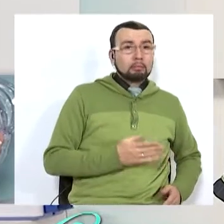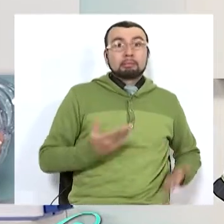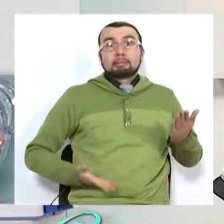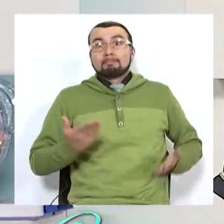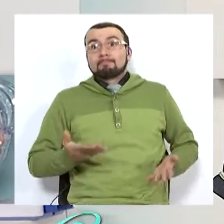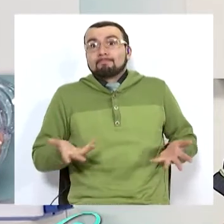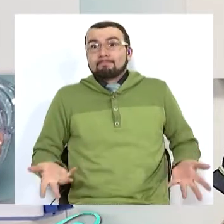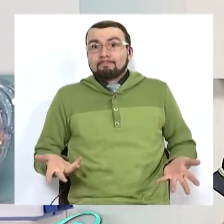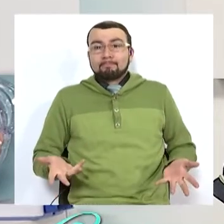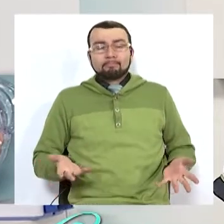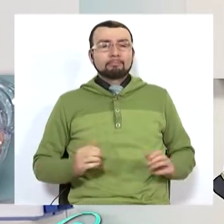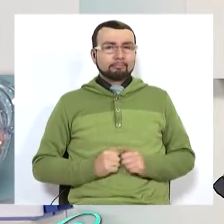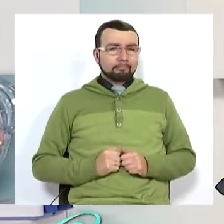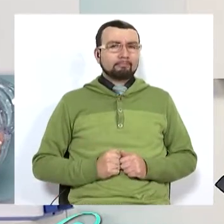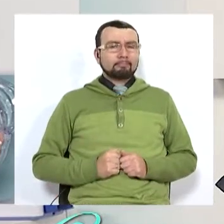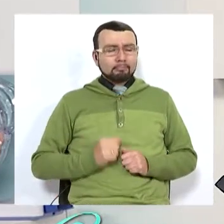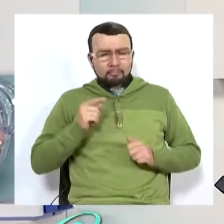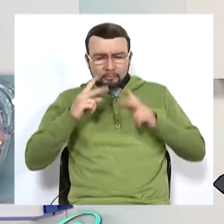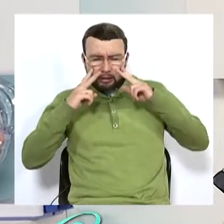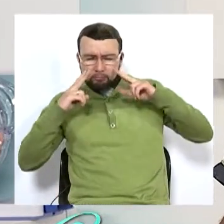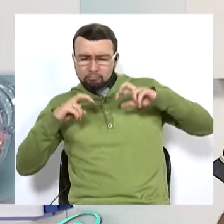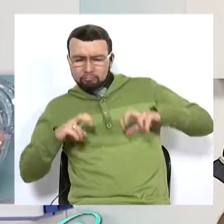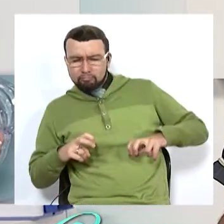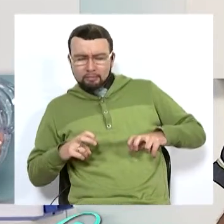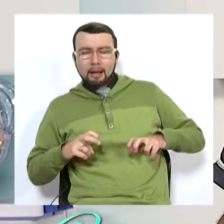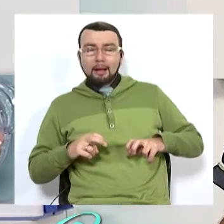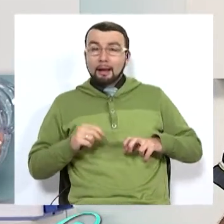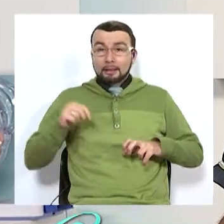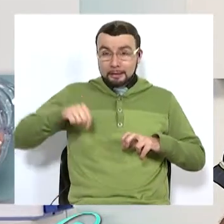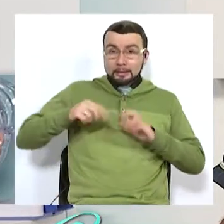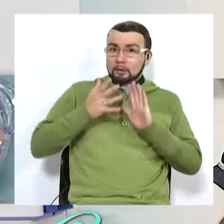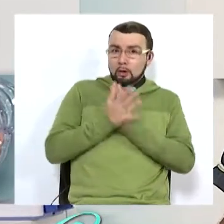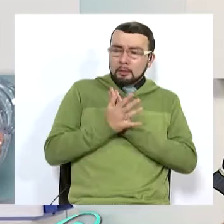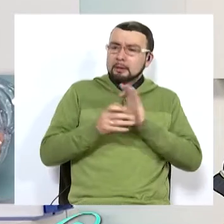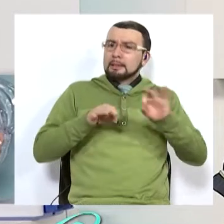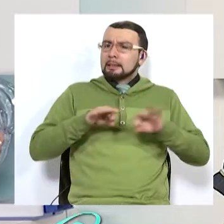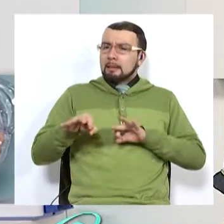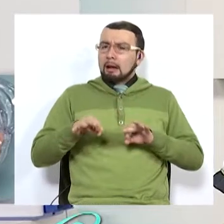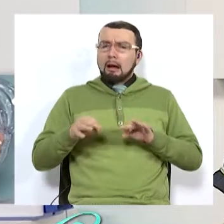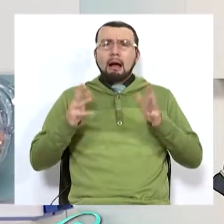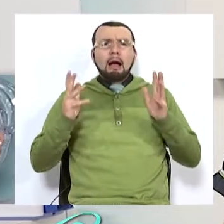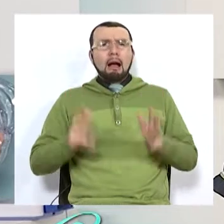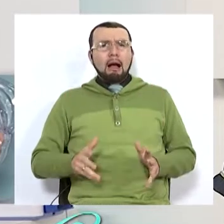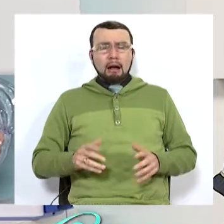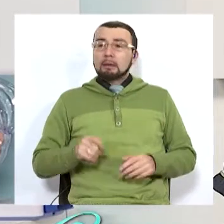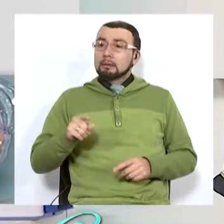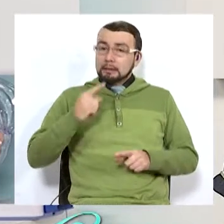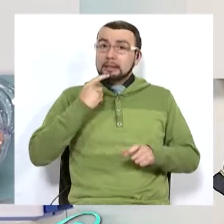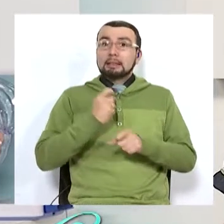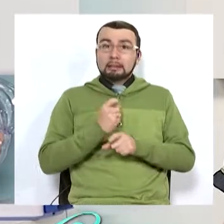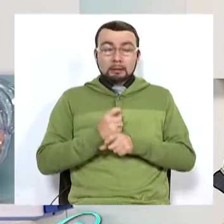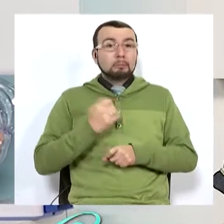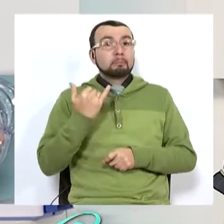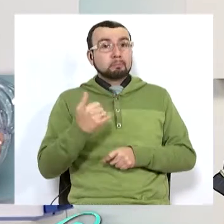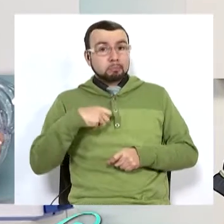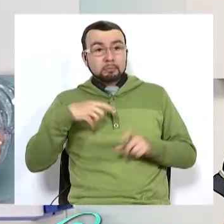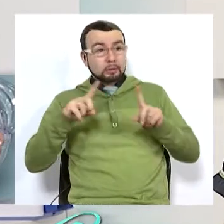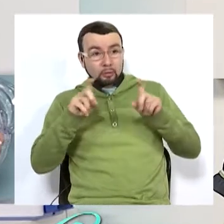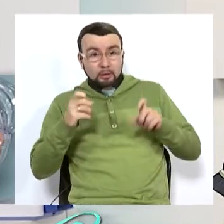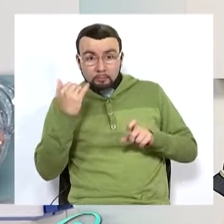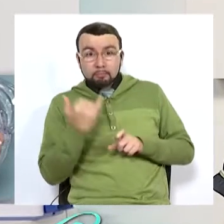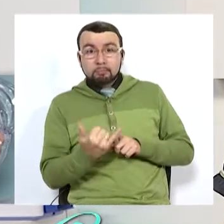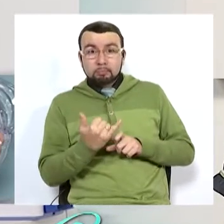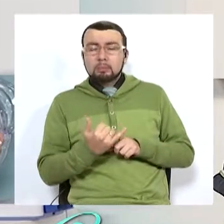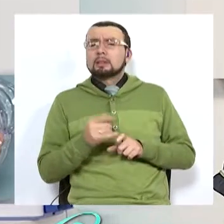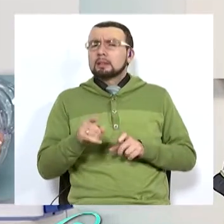la causa. Esta información inicial de lo complejo que se muestra el panorama me parece que